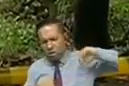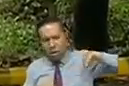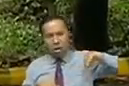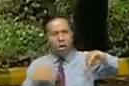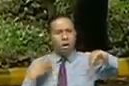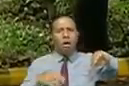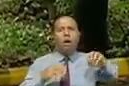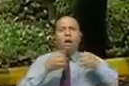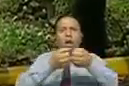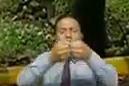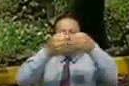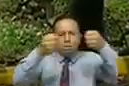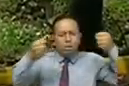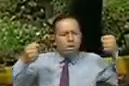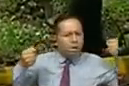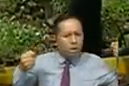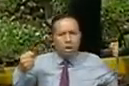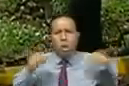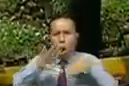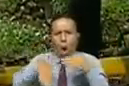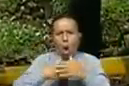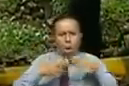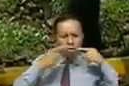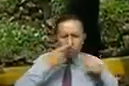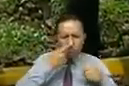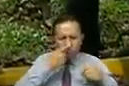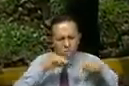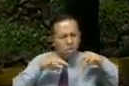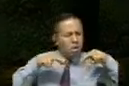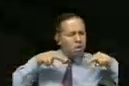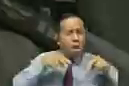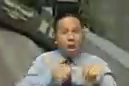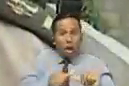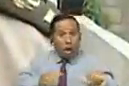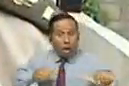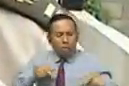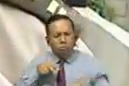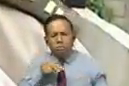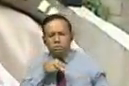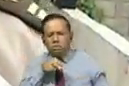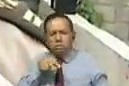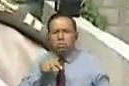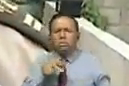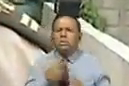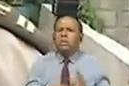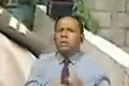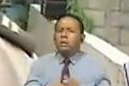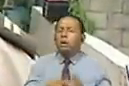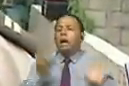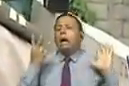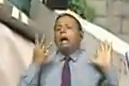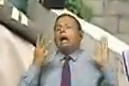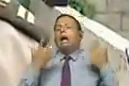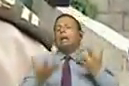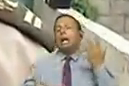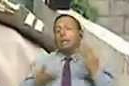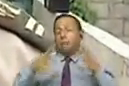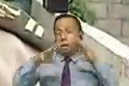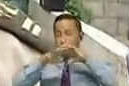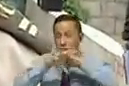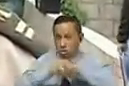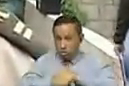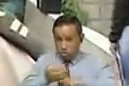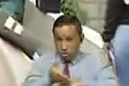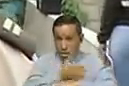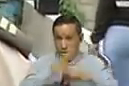a sus ventanas para observar de lejitos lo que estaba pasando. Posiblemente se había producido alguna riña en horas de la madrugada. Esto